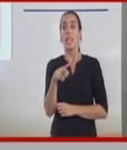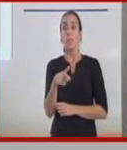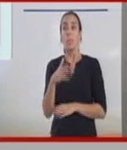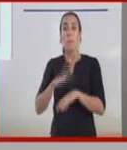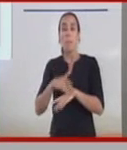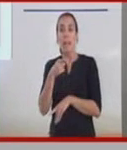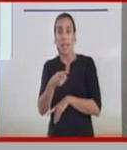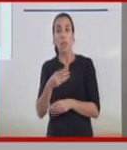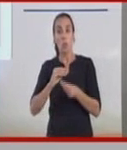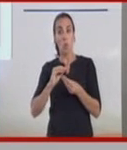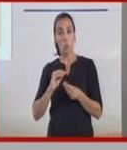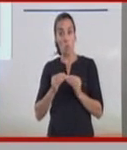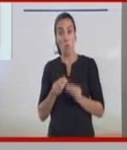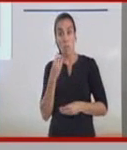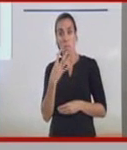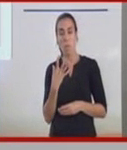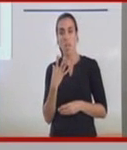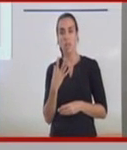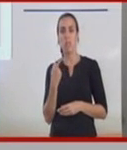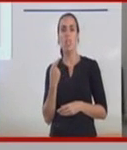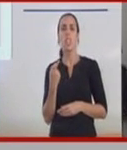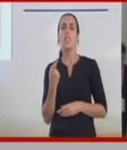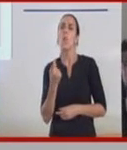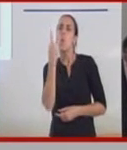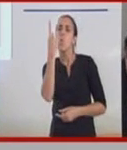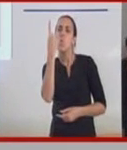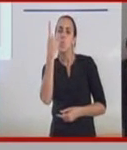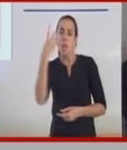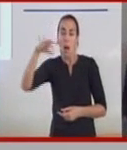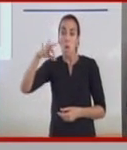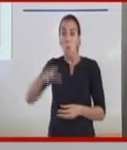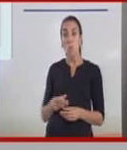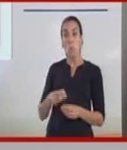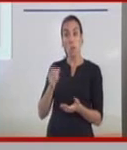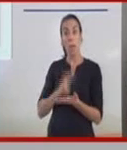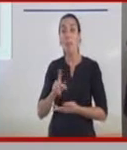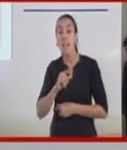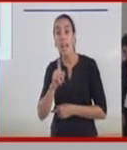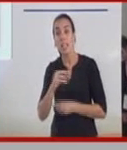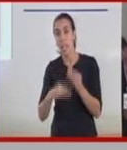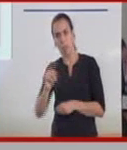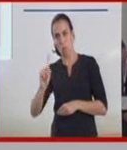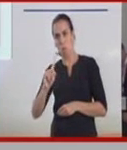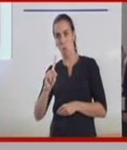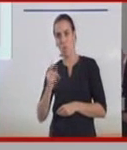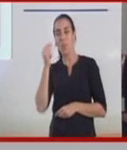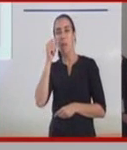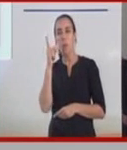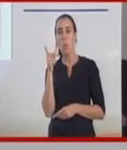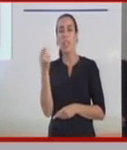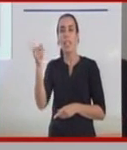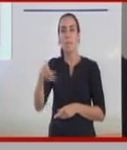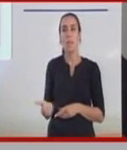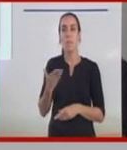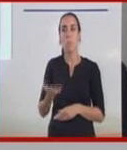sea eficaz, no solo se deben organizar una vez, sino que tenemos que tener en cuenta el que se celebren